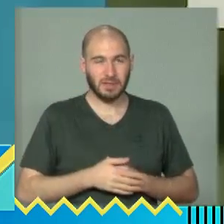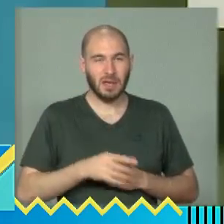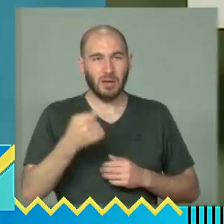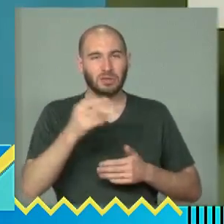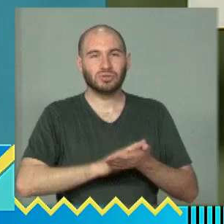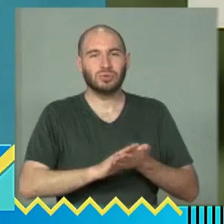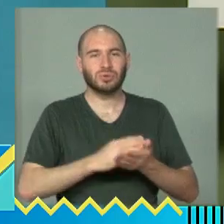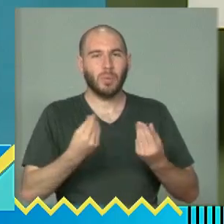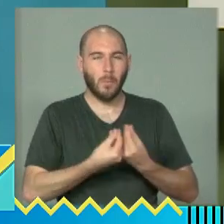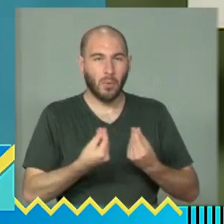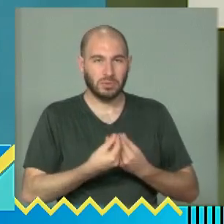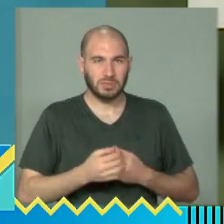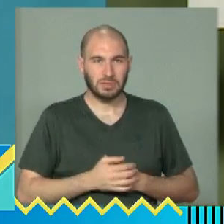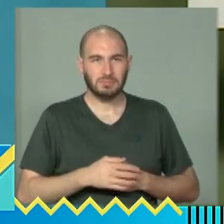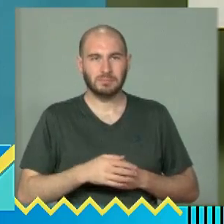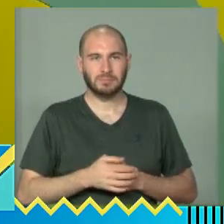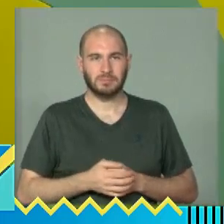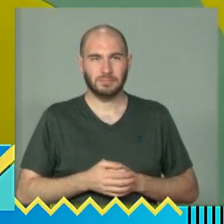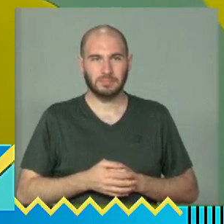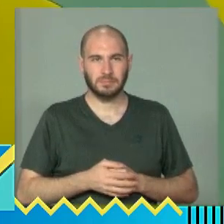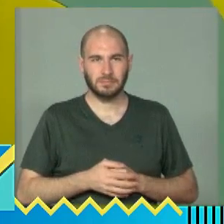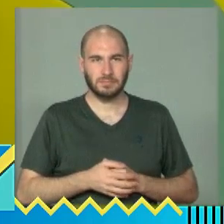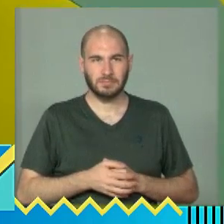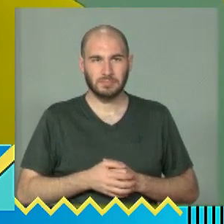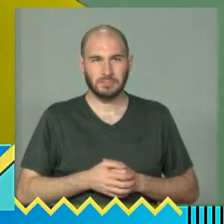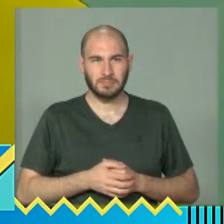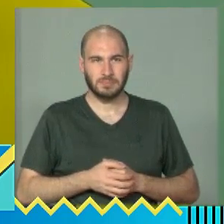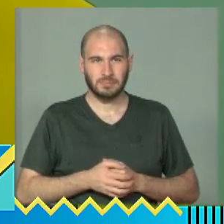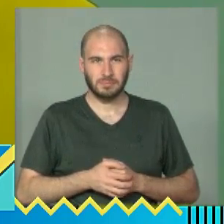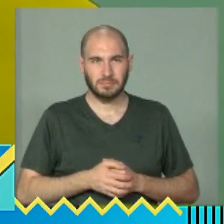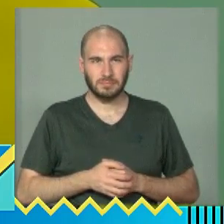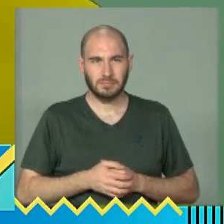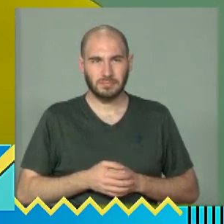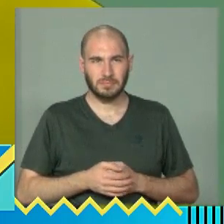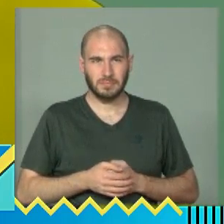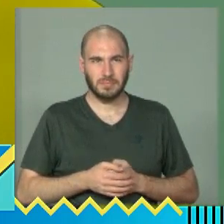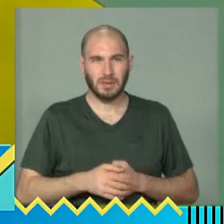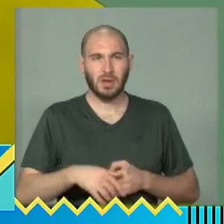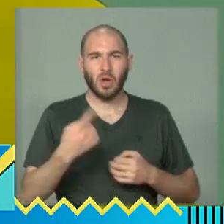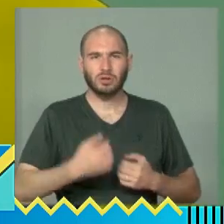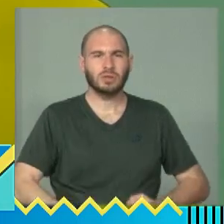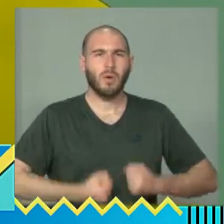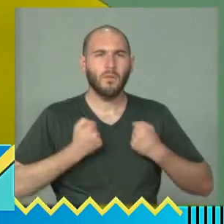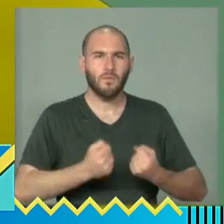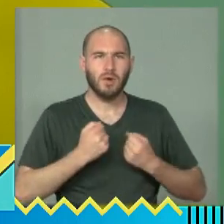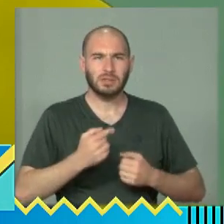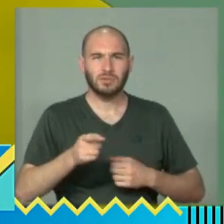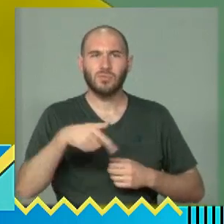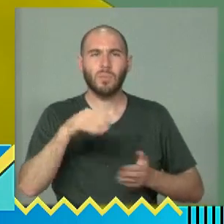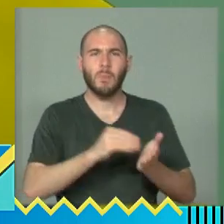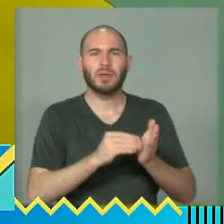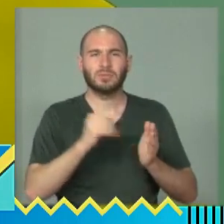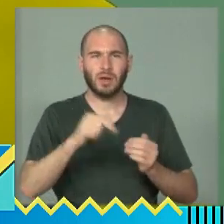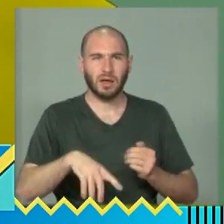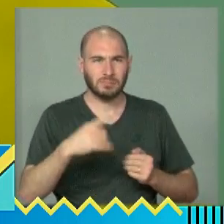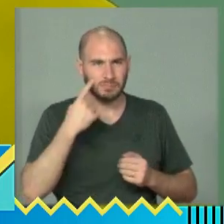montón de soluciones. ¿Qué se te genera? No, la verdad que es algo muy potente lo que uno vive en ese momento.